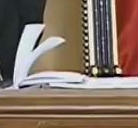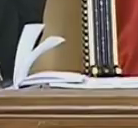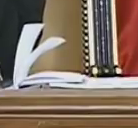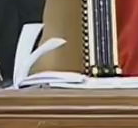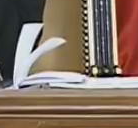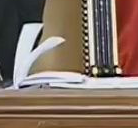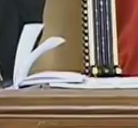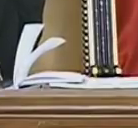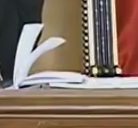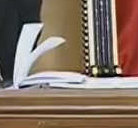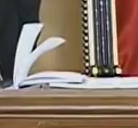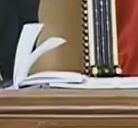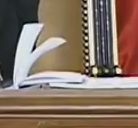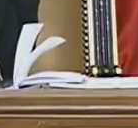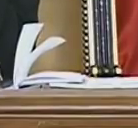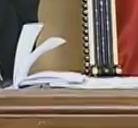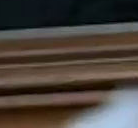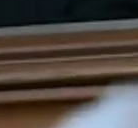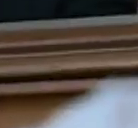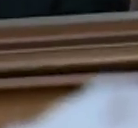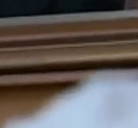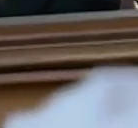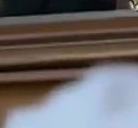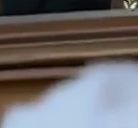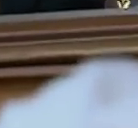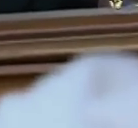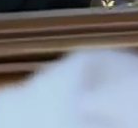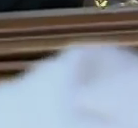Ciudadano secretario, sírvase dar lectura artículo por artículo.